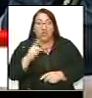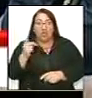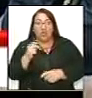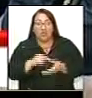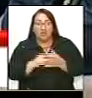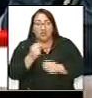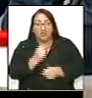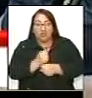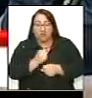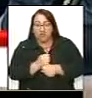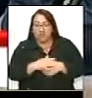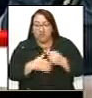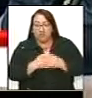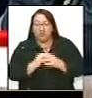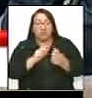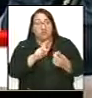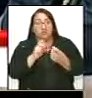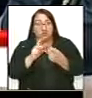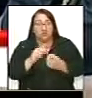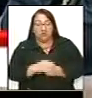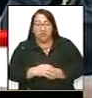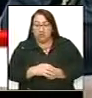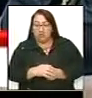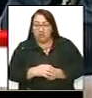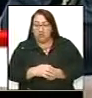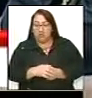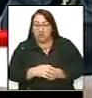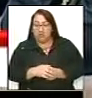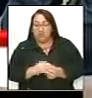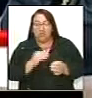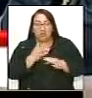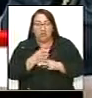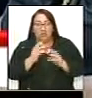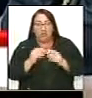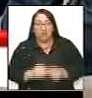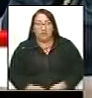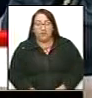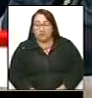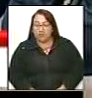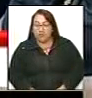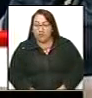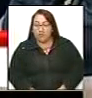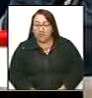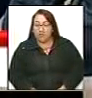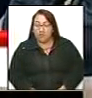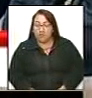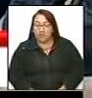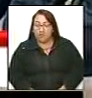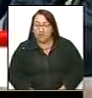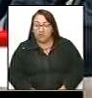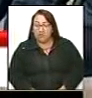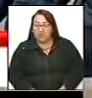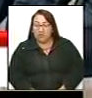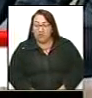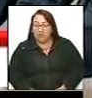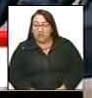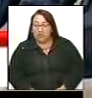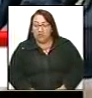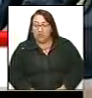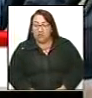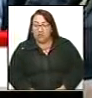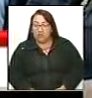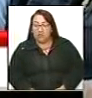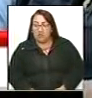eso está trabajando en los enemigos una consultoría que va a abordar este tema y nos va a dar resultados